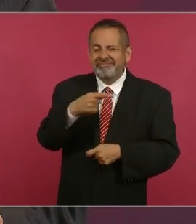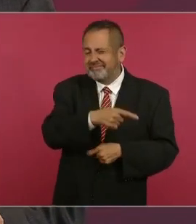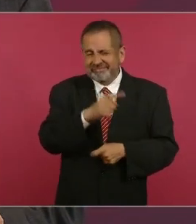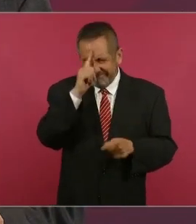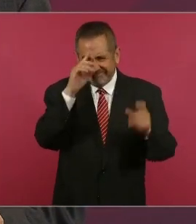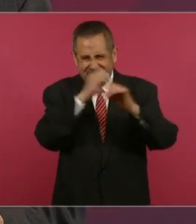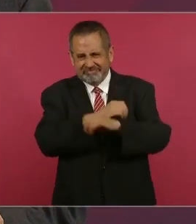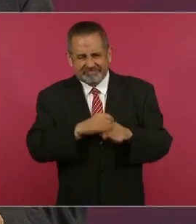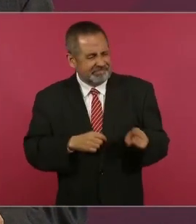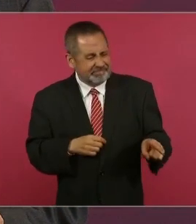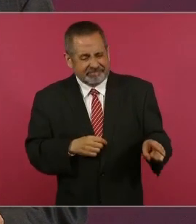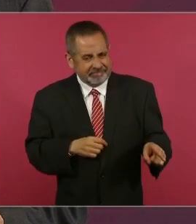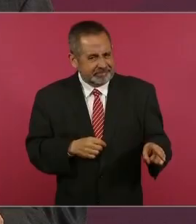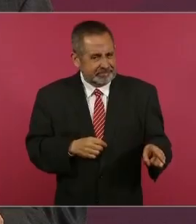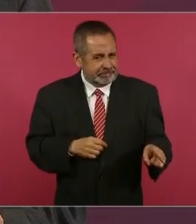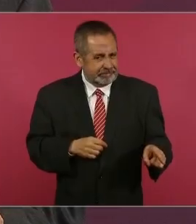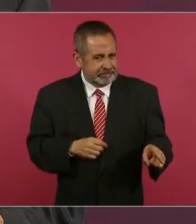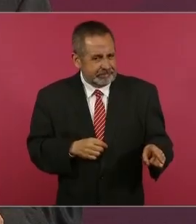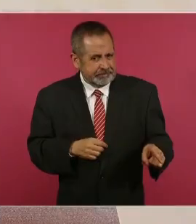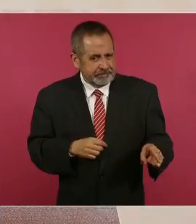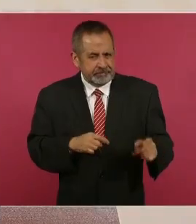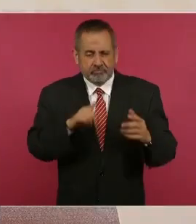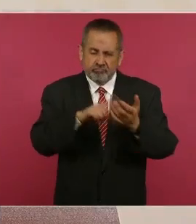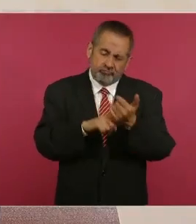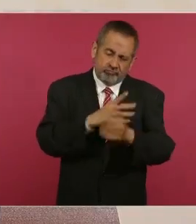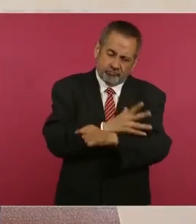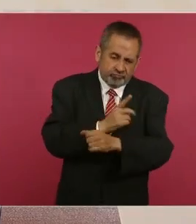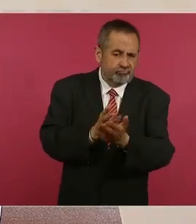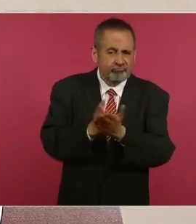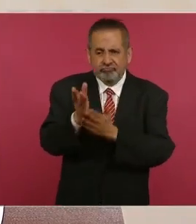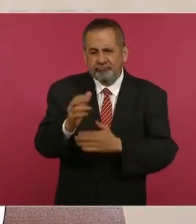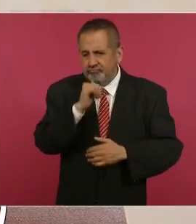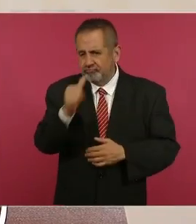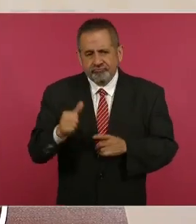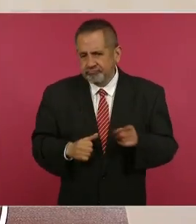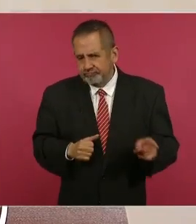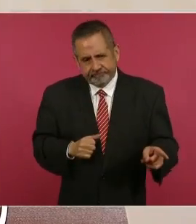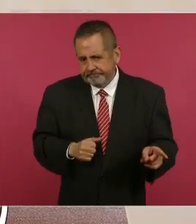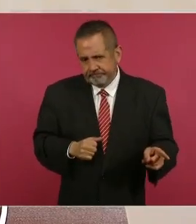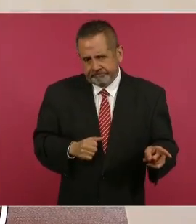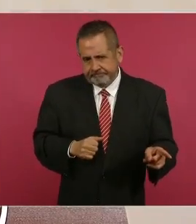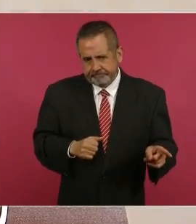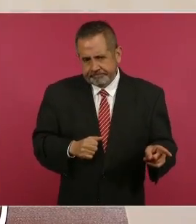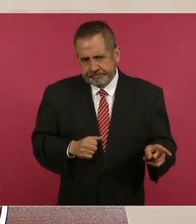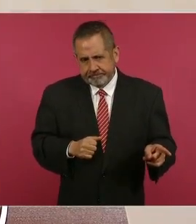cuando no se actúa con rectitud, con integridad.